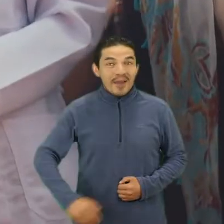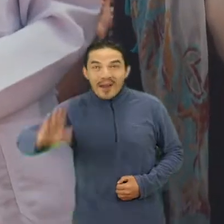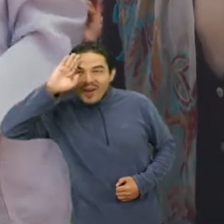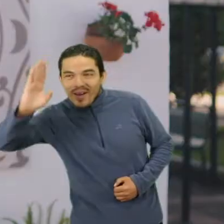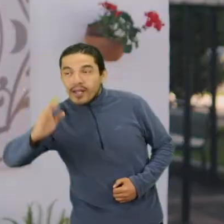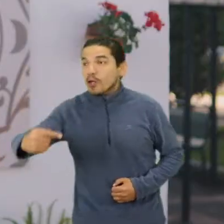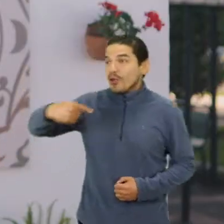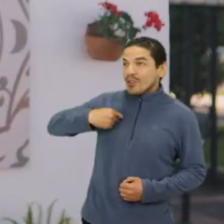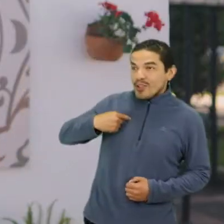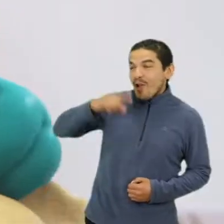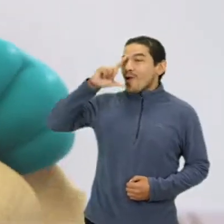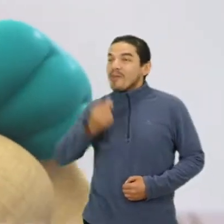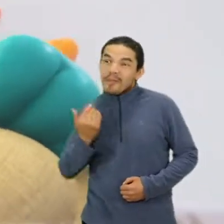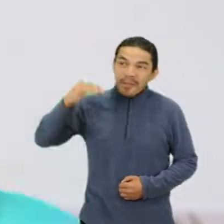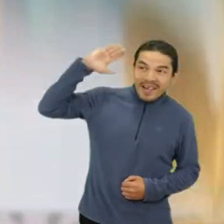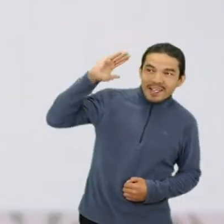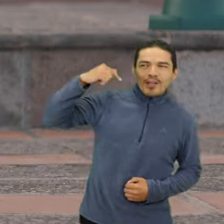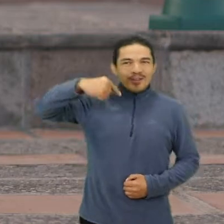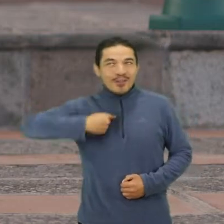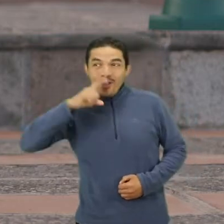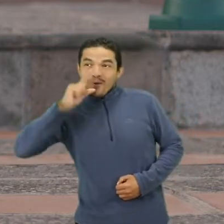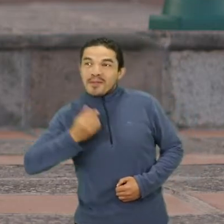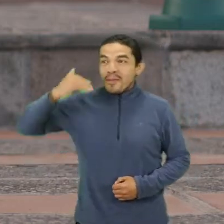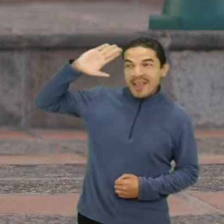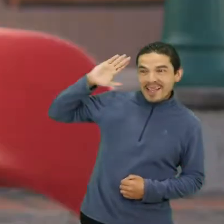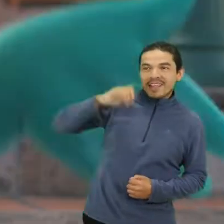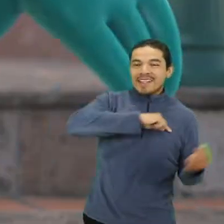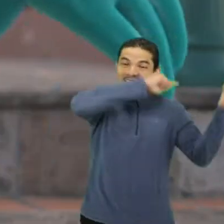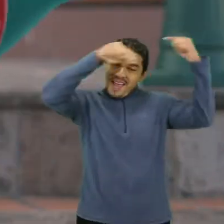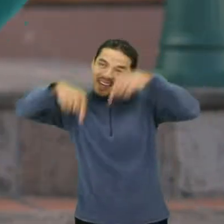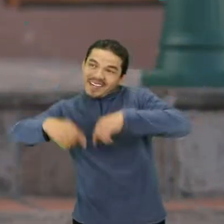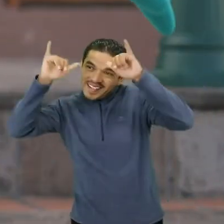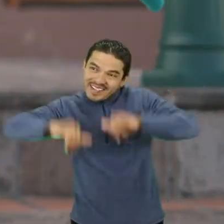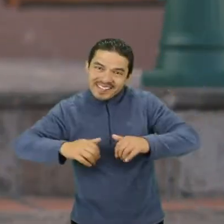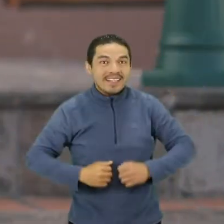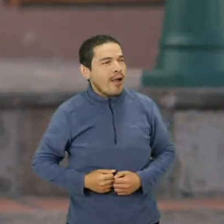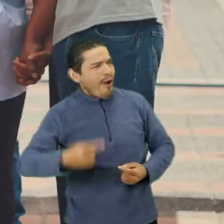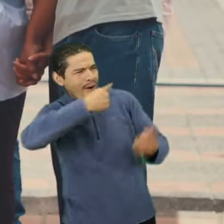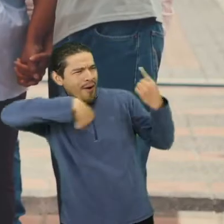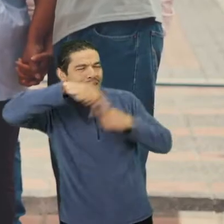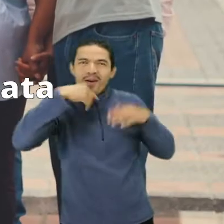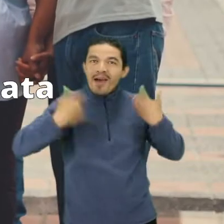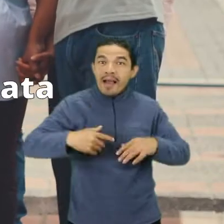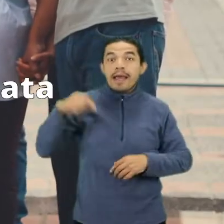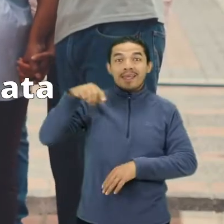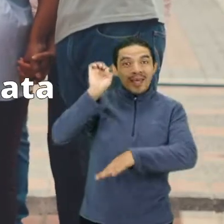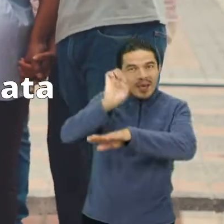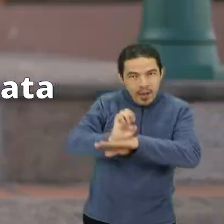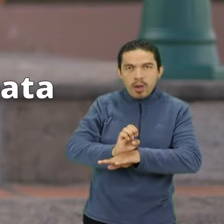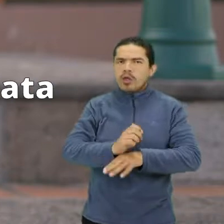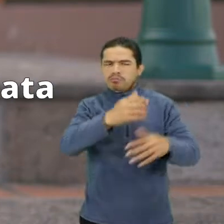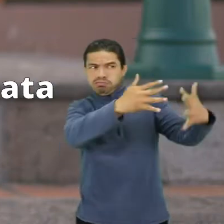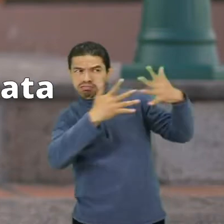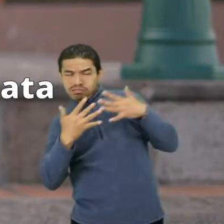hola soy máximo yo soy el máximo olvido en nuestra país hay